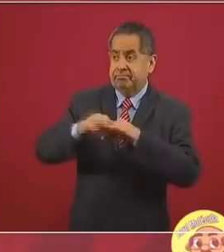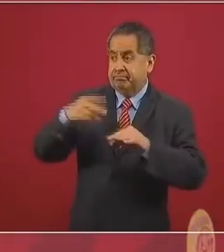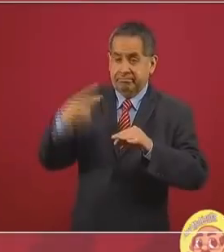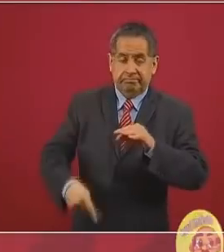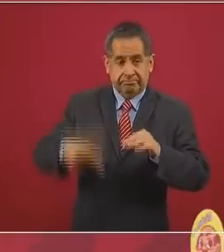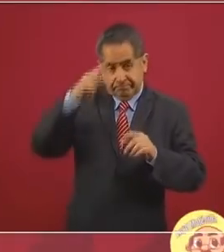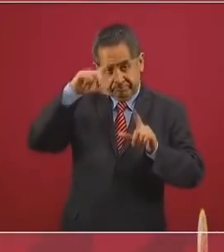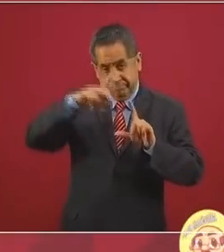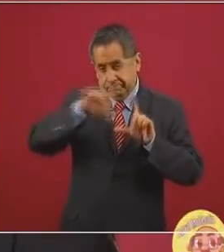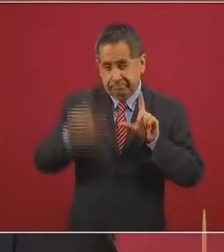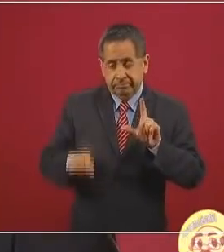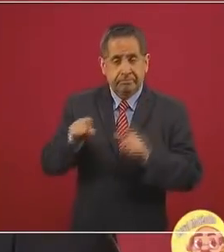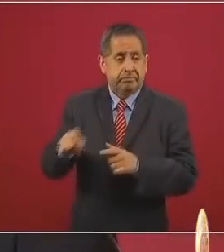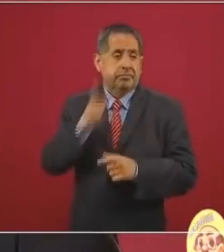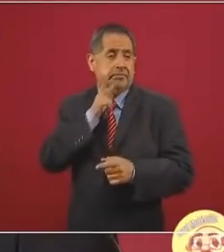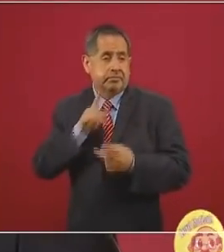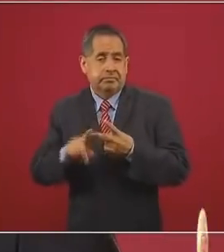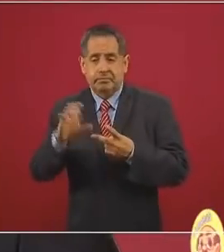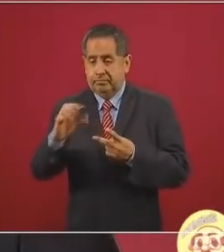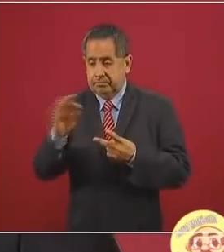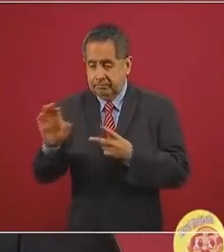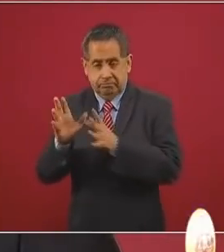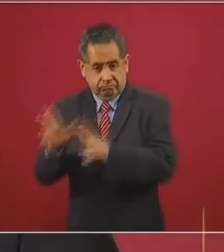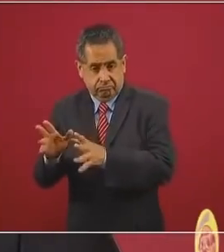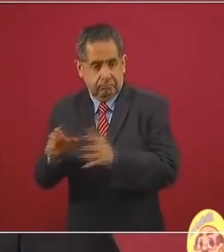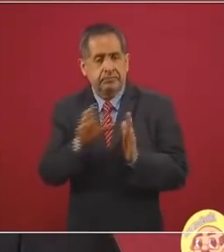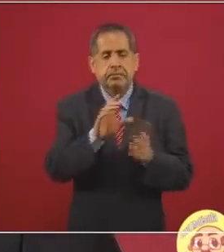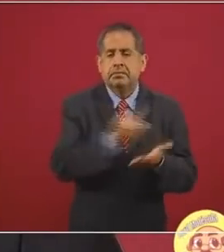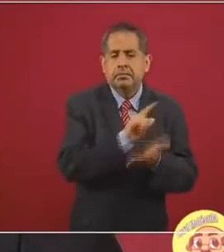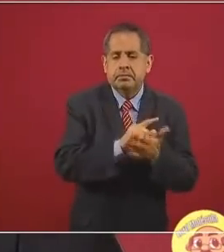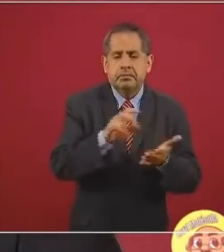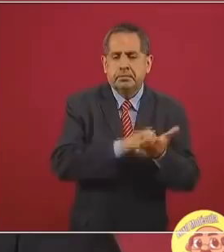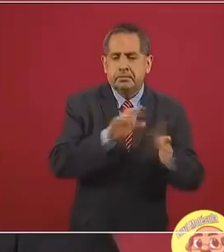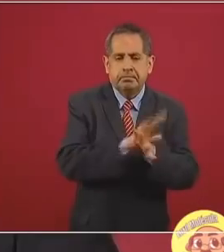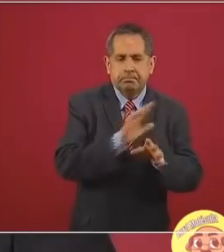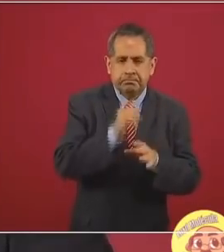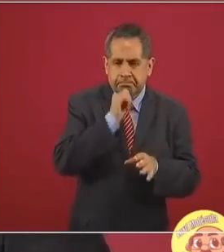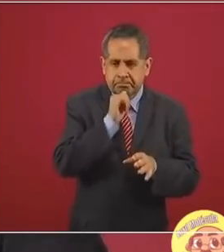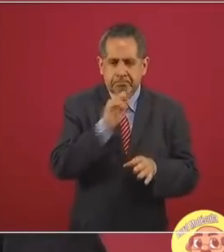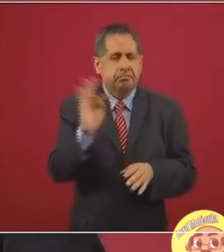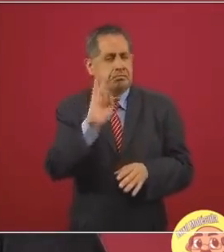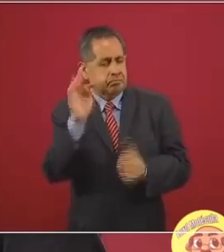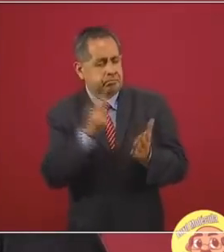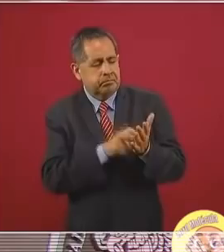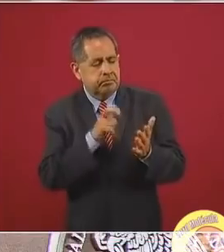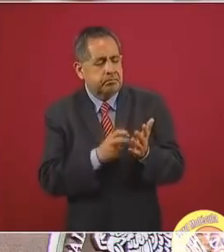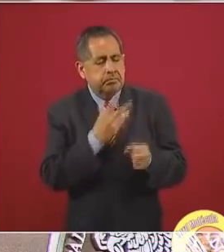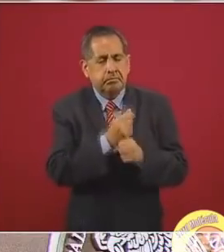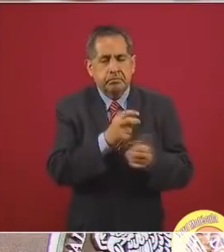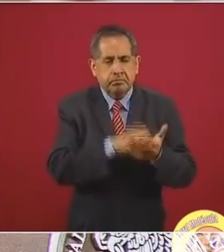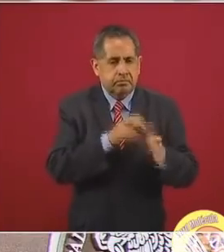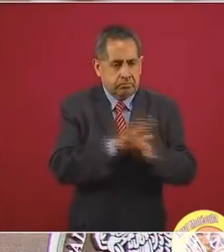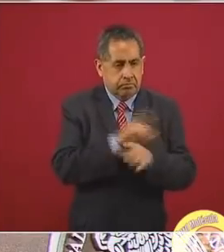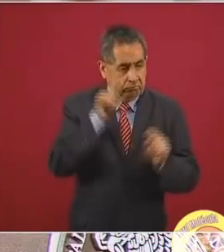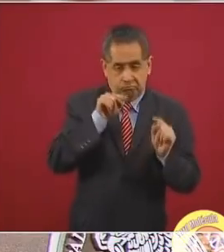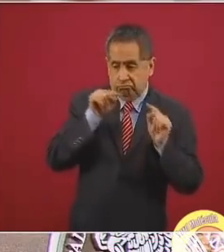nacional sin modificación a la ley. Si se requiere una modificación a la ley para